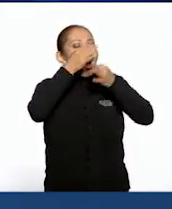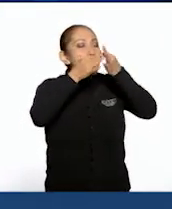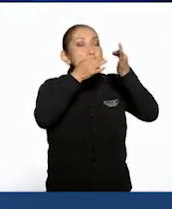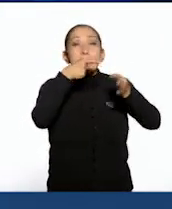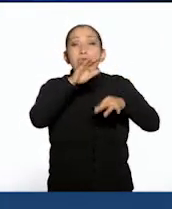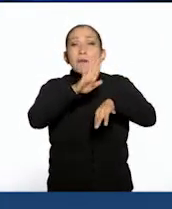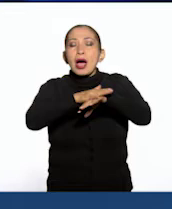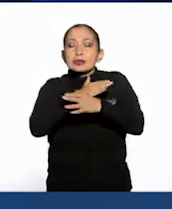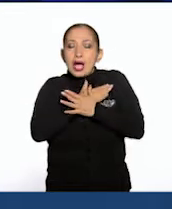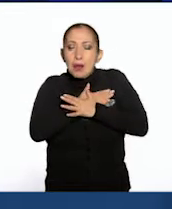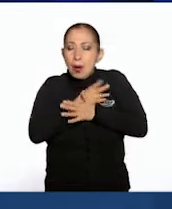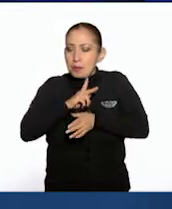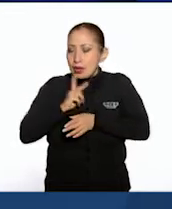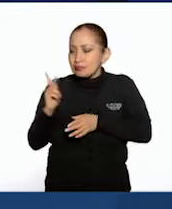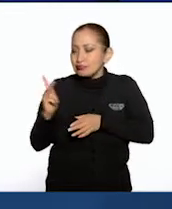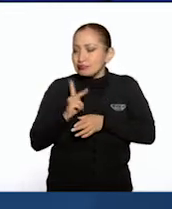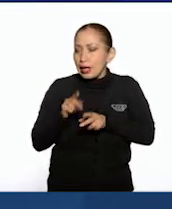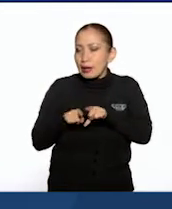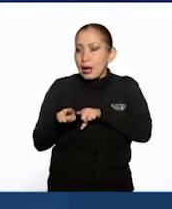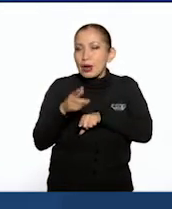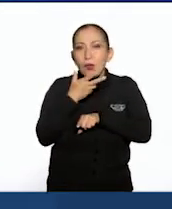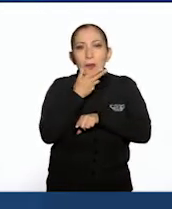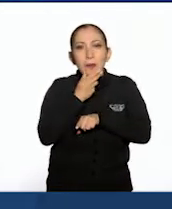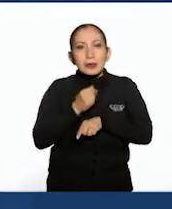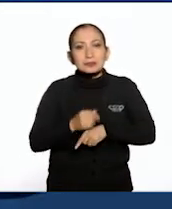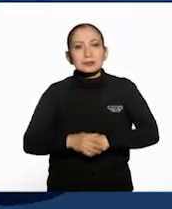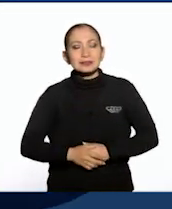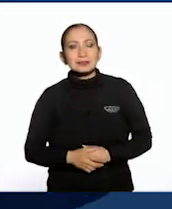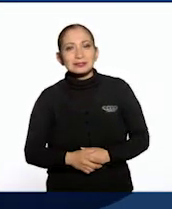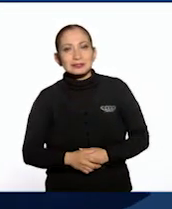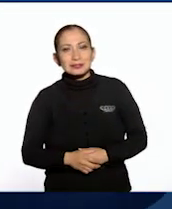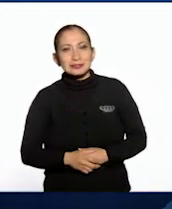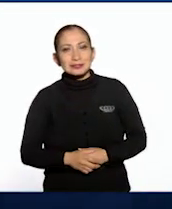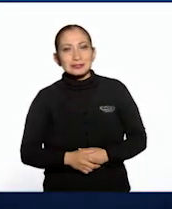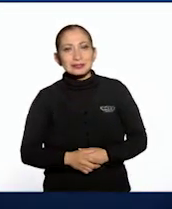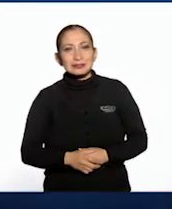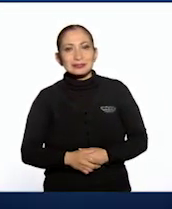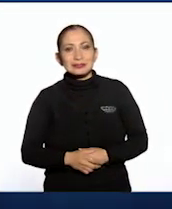Pero más amo a mi hermano, el hombre.